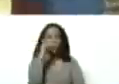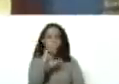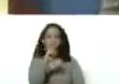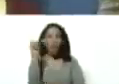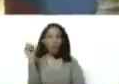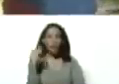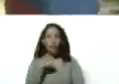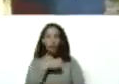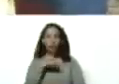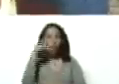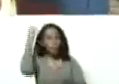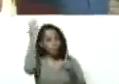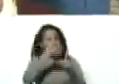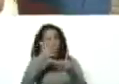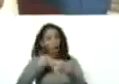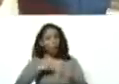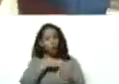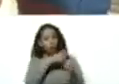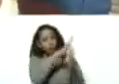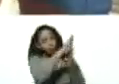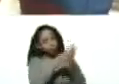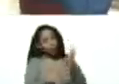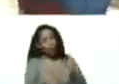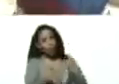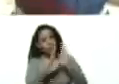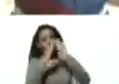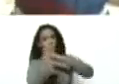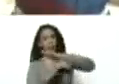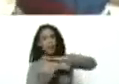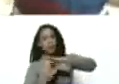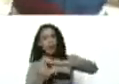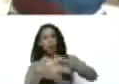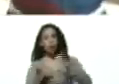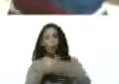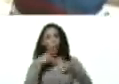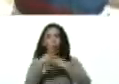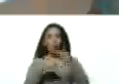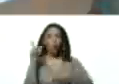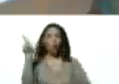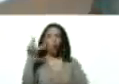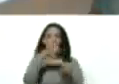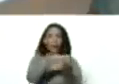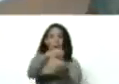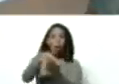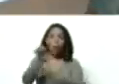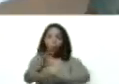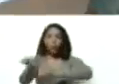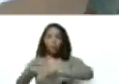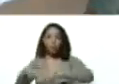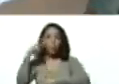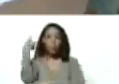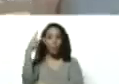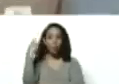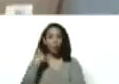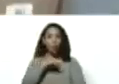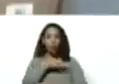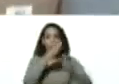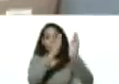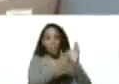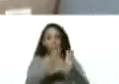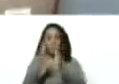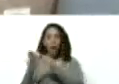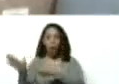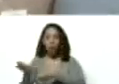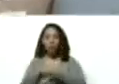estamos orientando a toda nuestra estructura del partido en todos los estados, municipios, parroquias, vamos a organizar el jueves